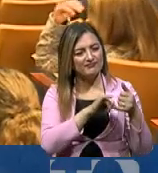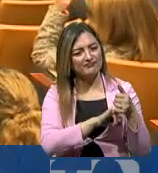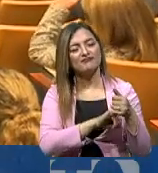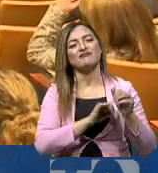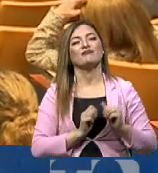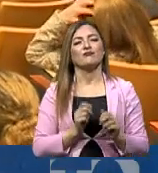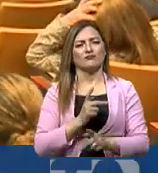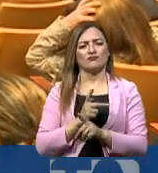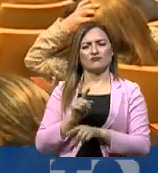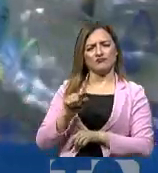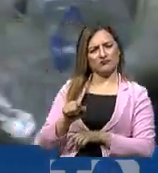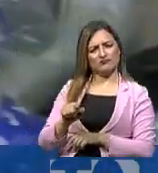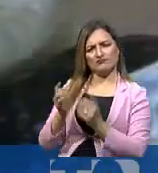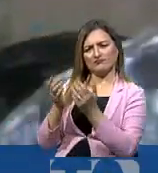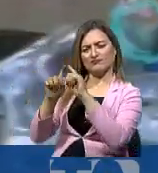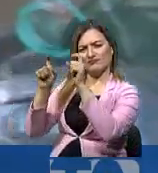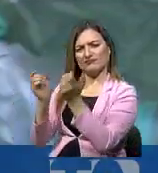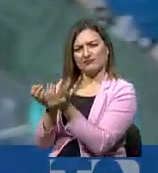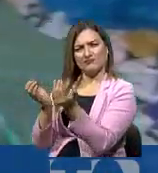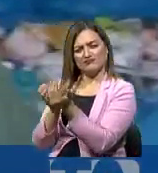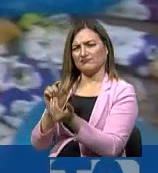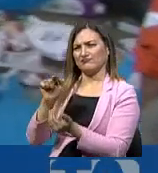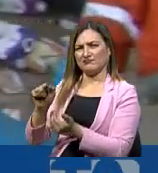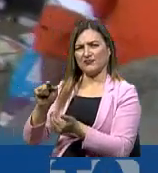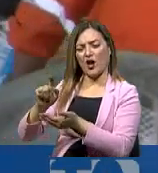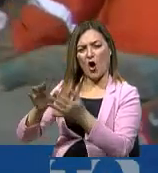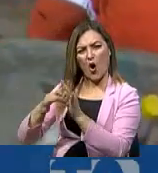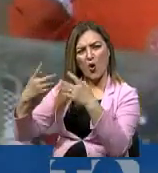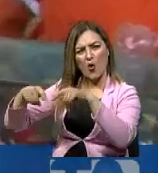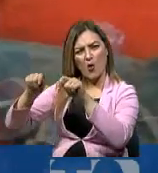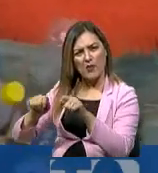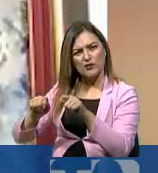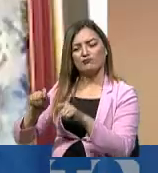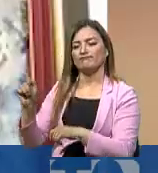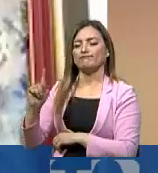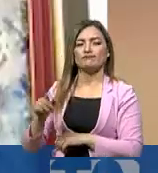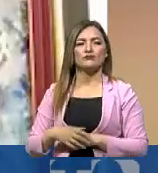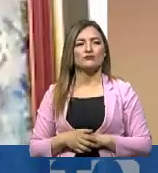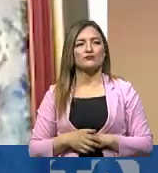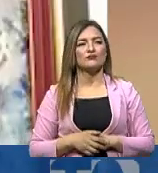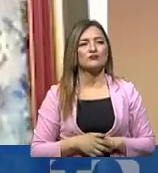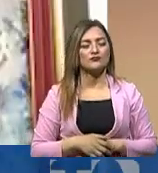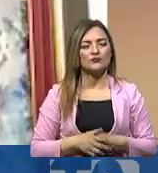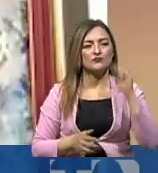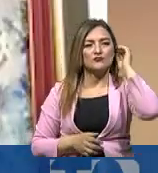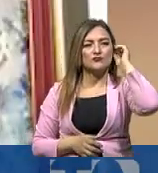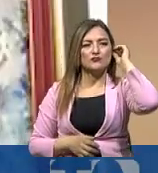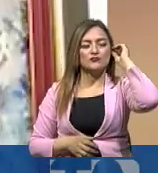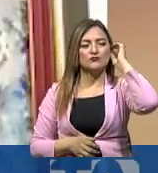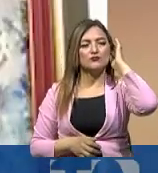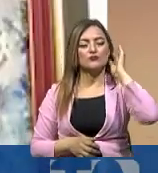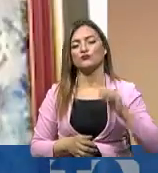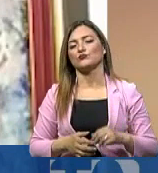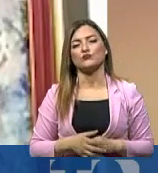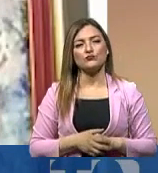permitirán que esto ocurra ya se pidió que los recicladores comparezcan en dos semanas nosotros no podemos entender lo